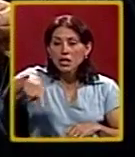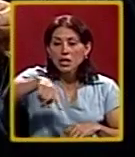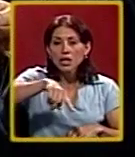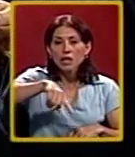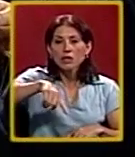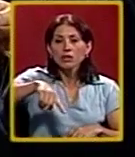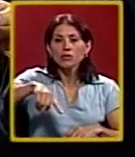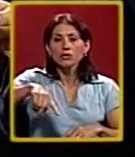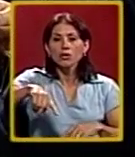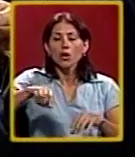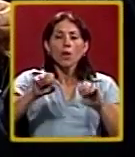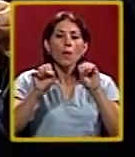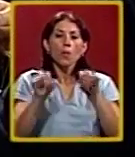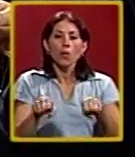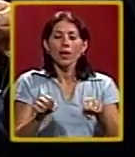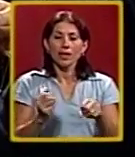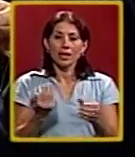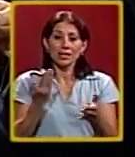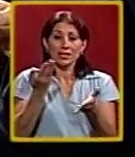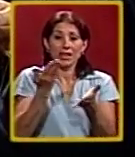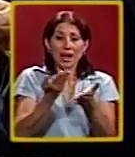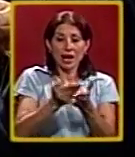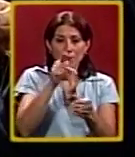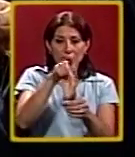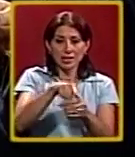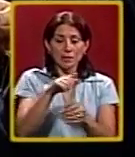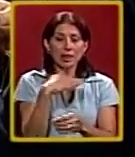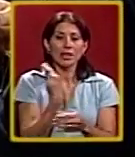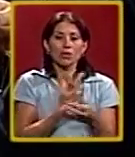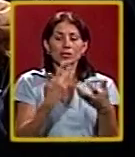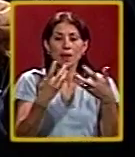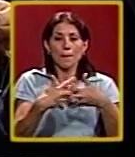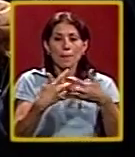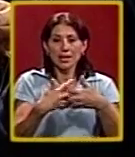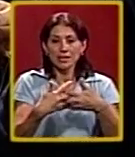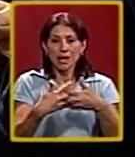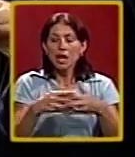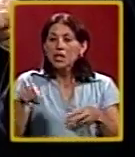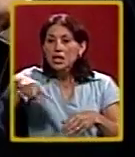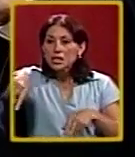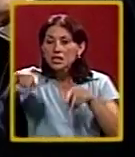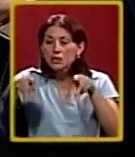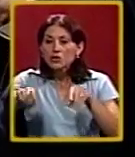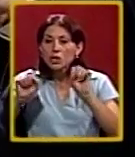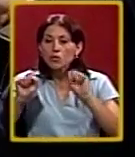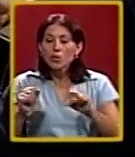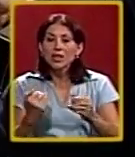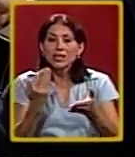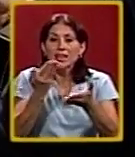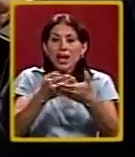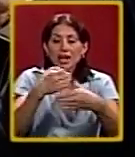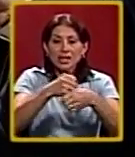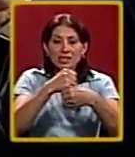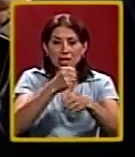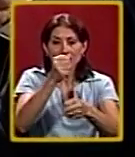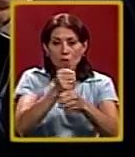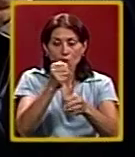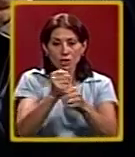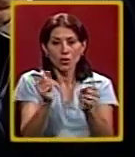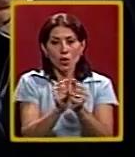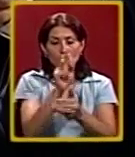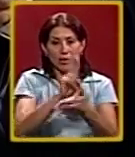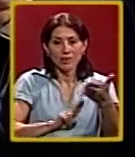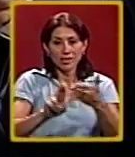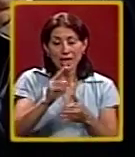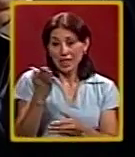también a participar de nuestra empresa, a hacer sus labores con la universidad. El otro día hablaba con la rectora